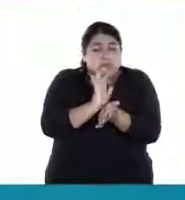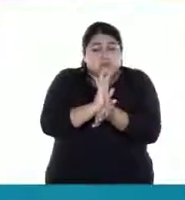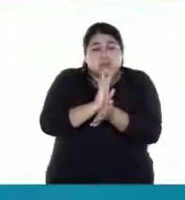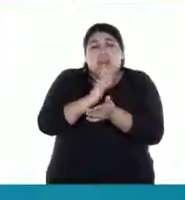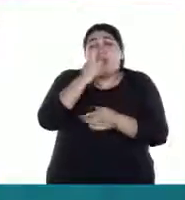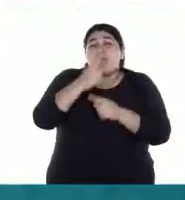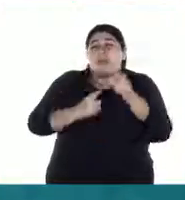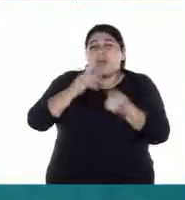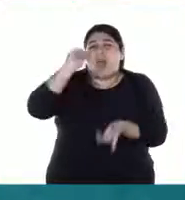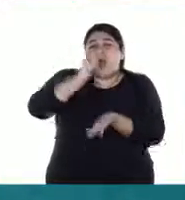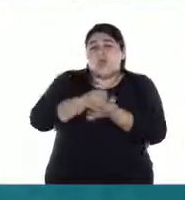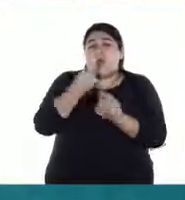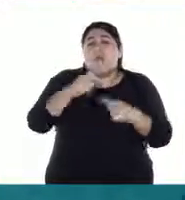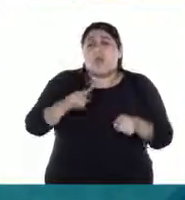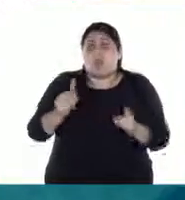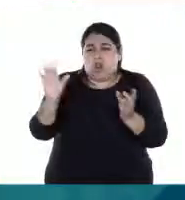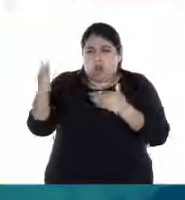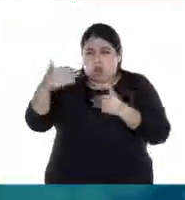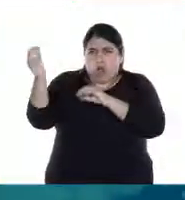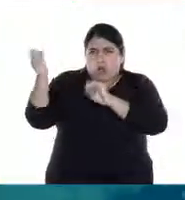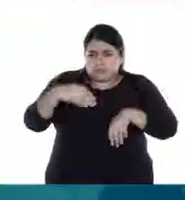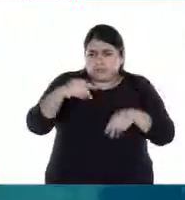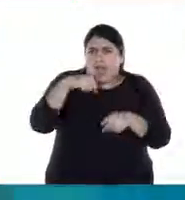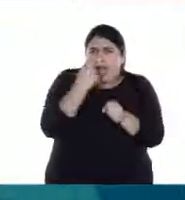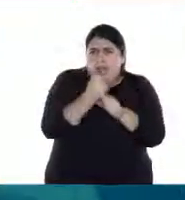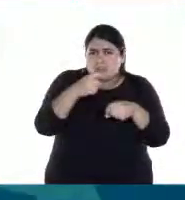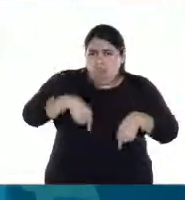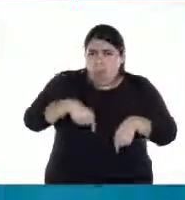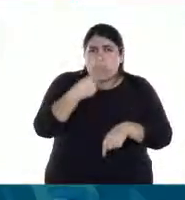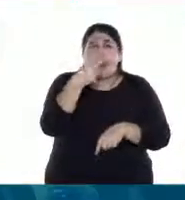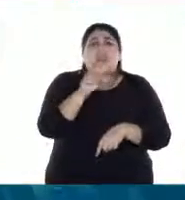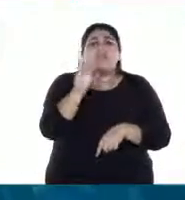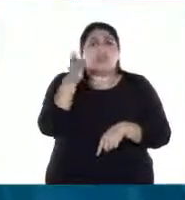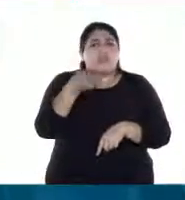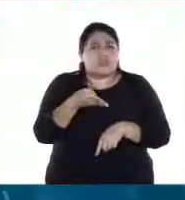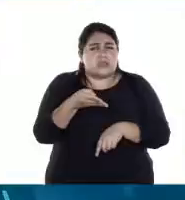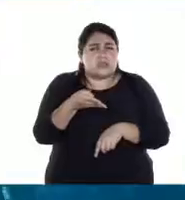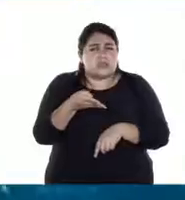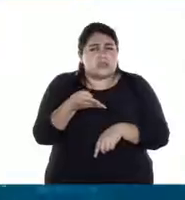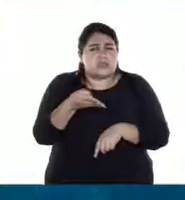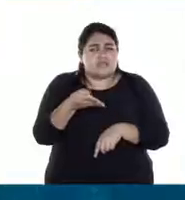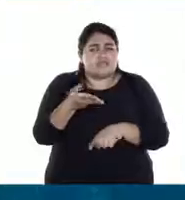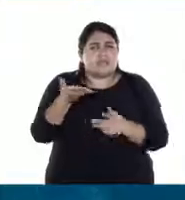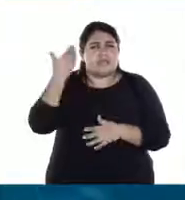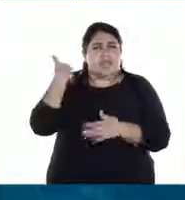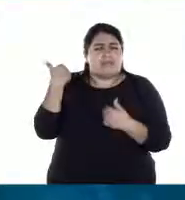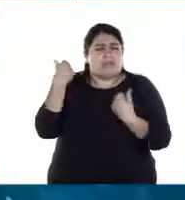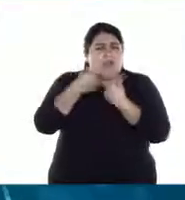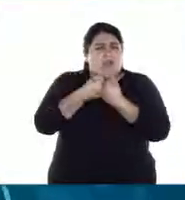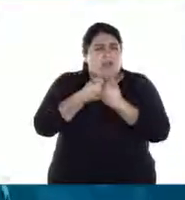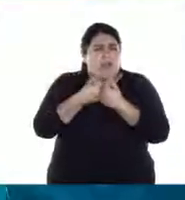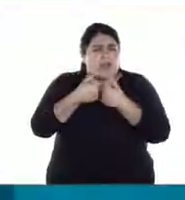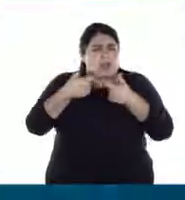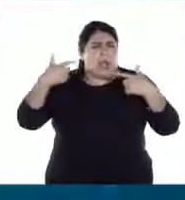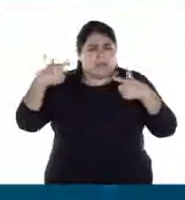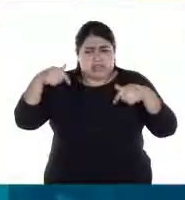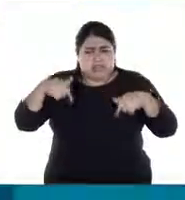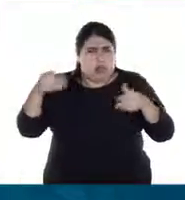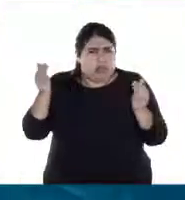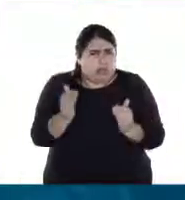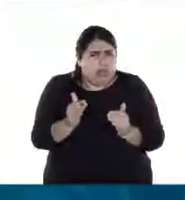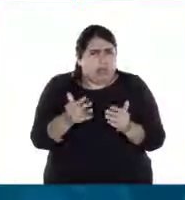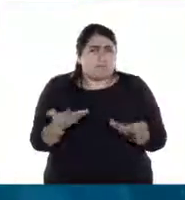pero solo se recibió hasta ahora un 20% de lo acordado. No hace falta explicar la cantidad de vidas que